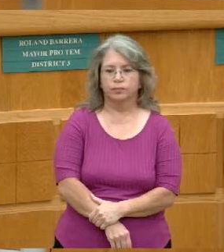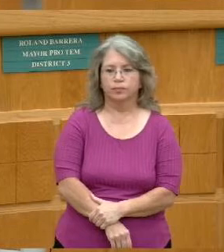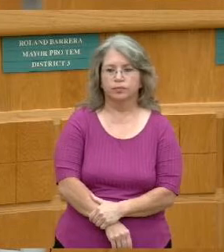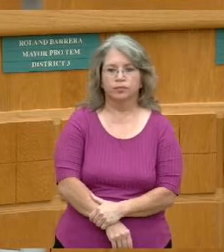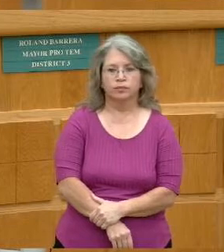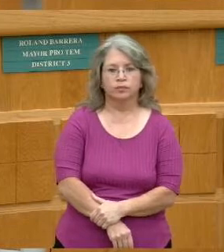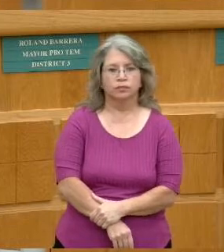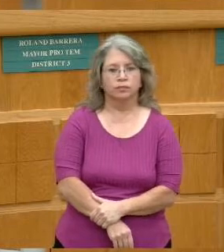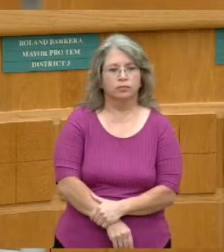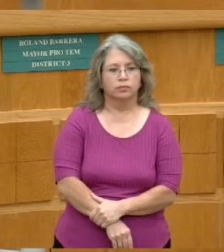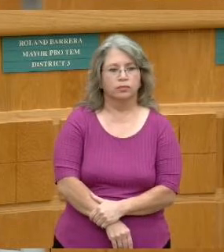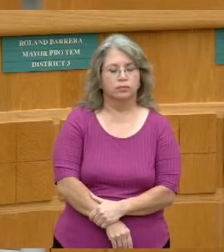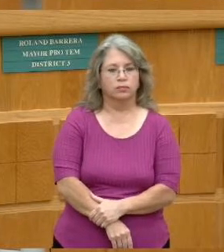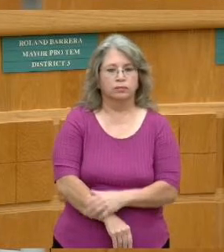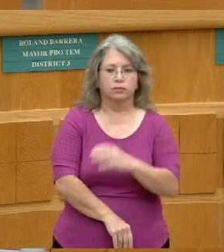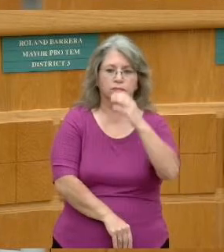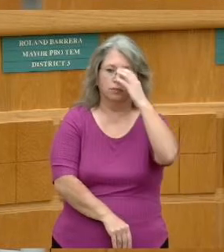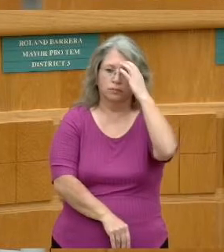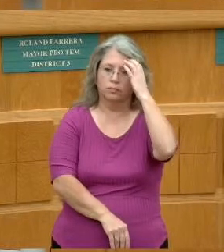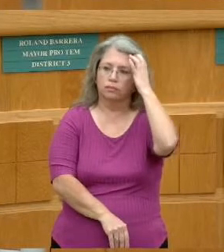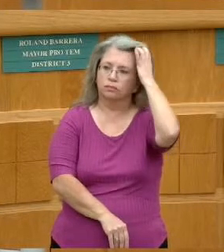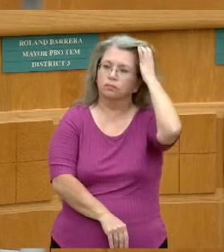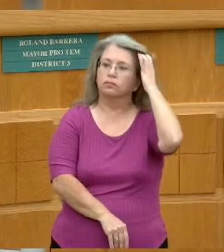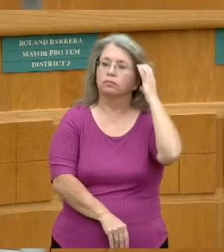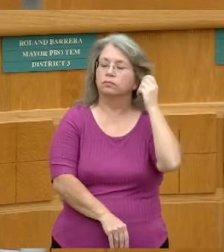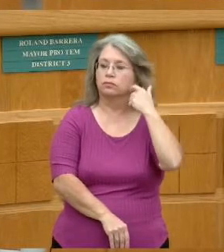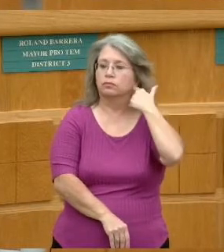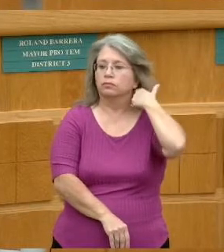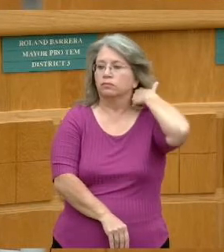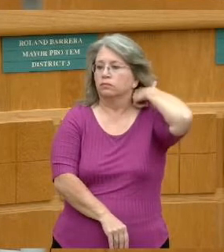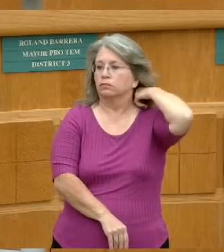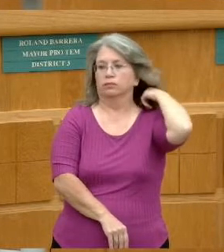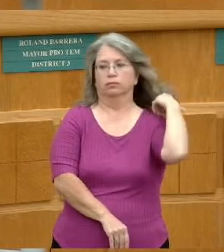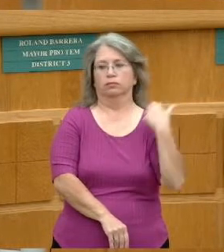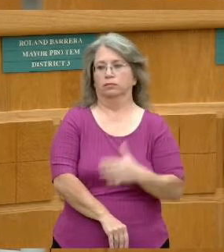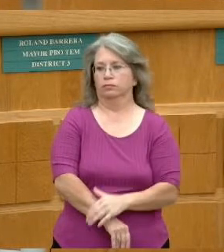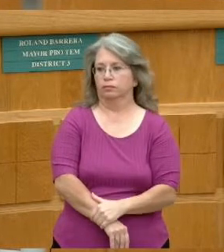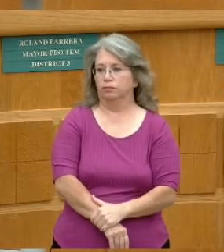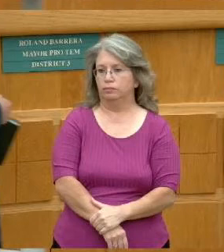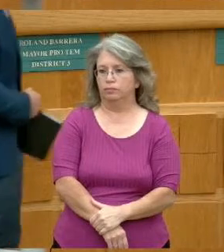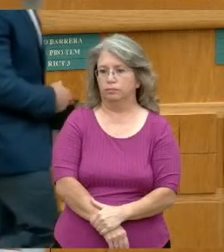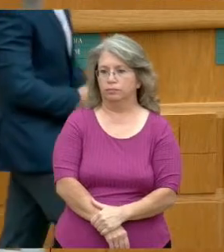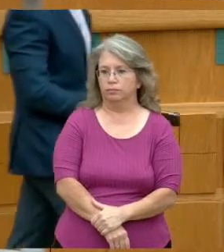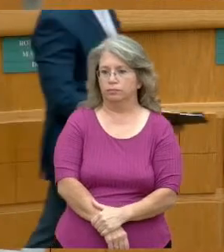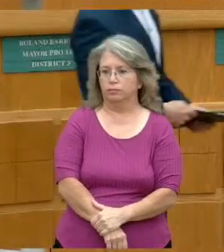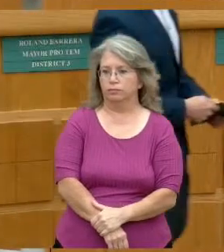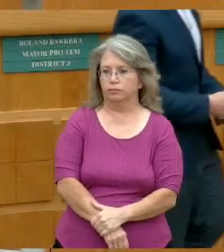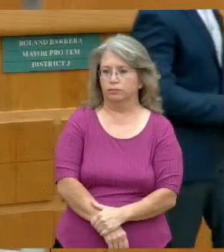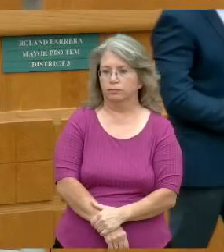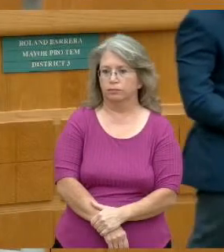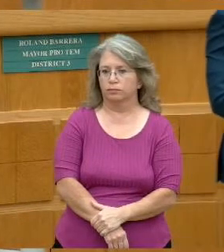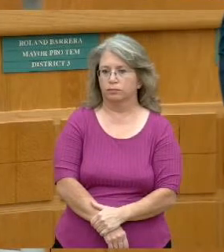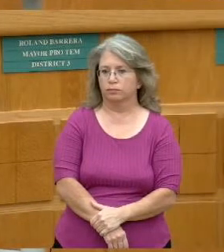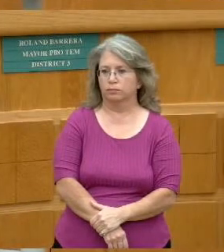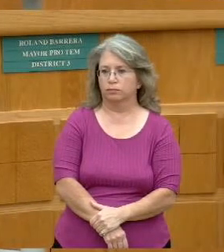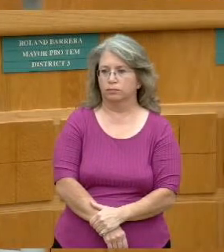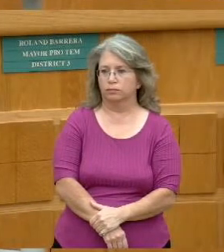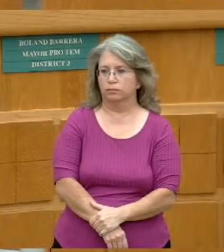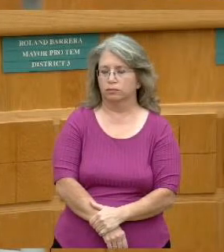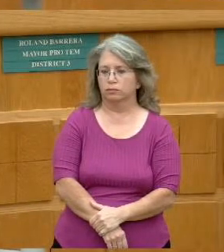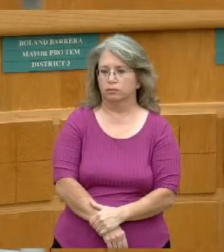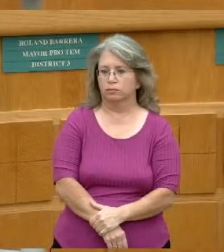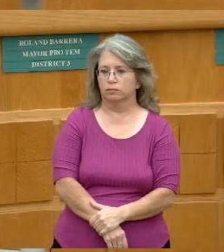presente síntomas. Quédese en su casa en caso de ser posible. Se requiere de mayor capacidad de la realización de prueba y rastreo de contactos para